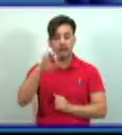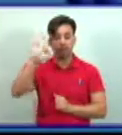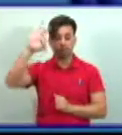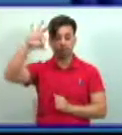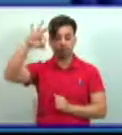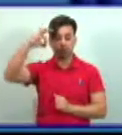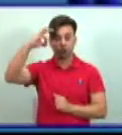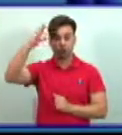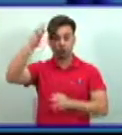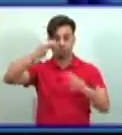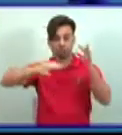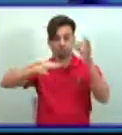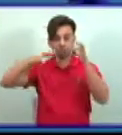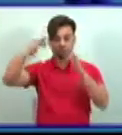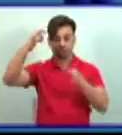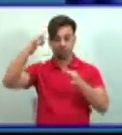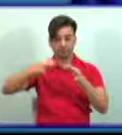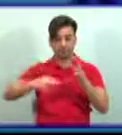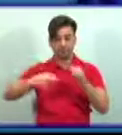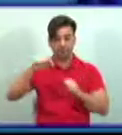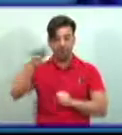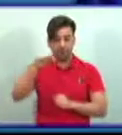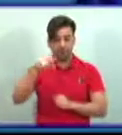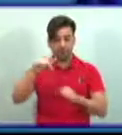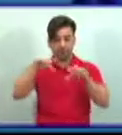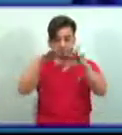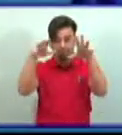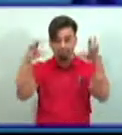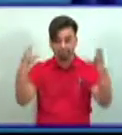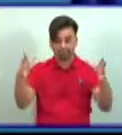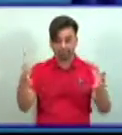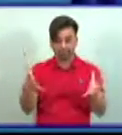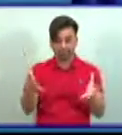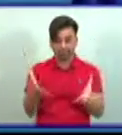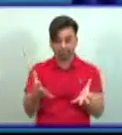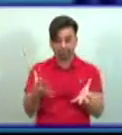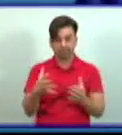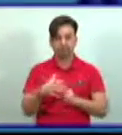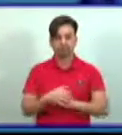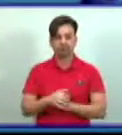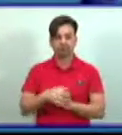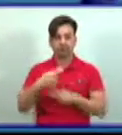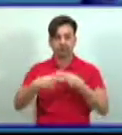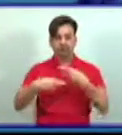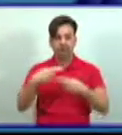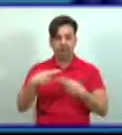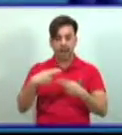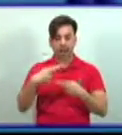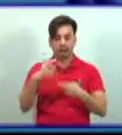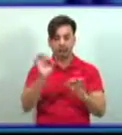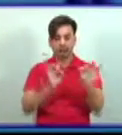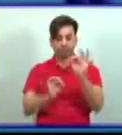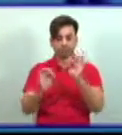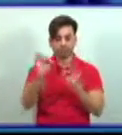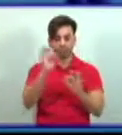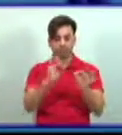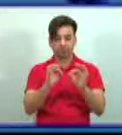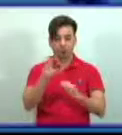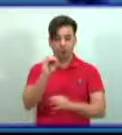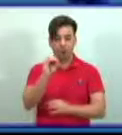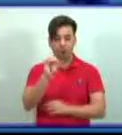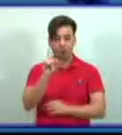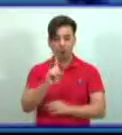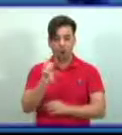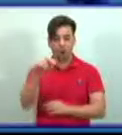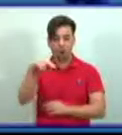atmósfera, provocan la disociación molecular del oxígeno, originando el ozono, que absorbe los rayos ultravioletas de mayor frecuencia y